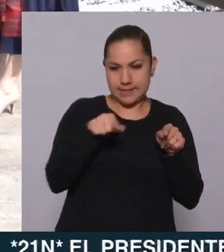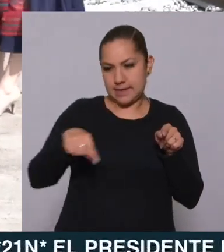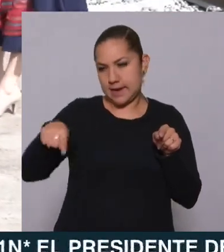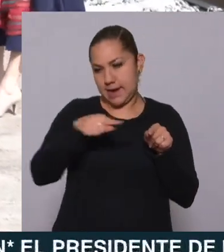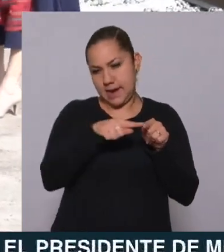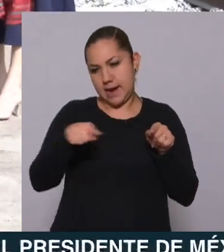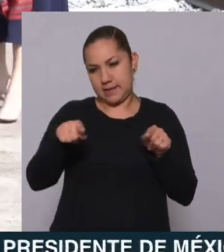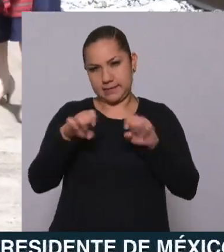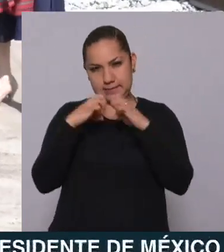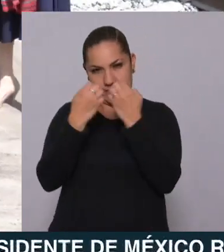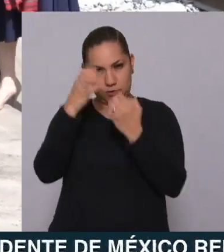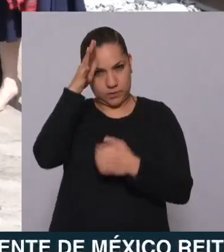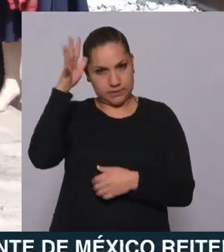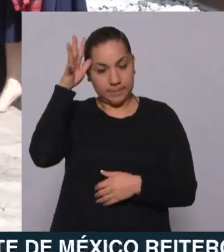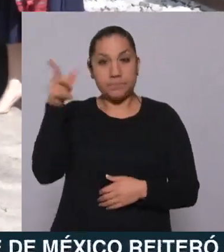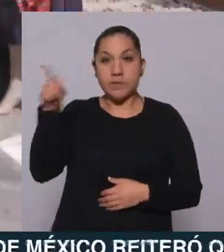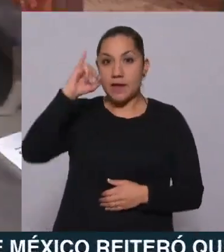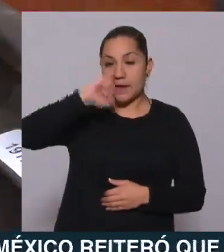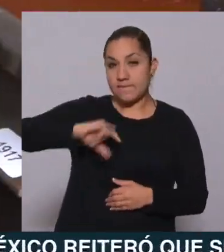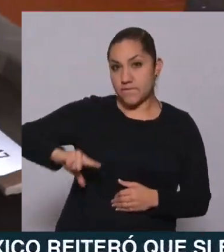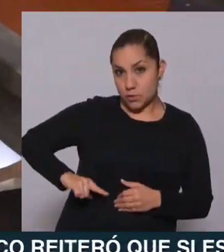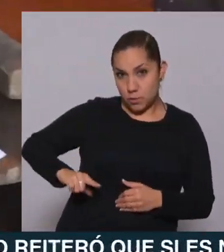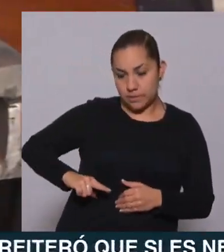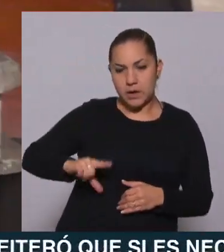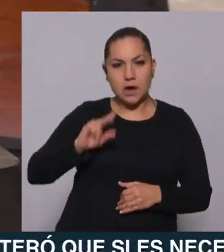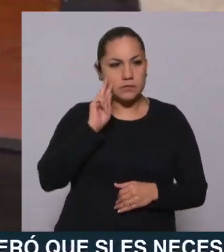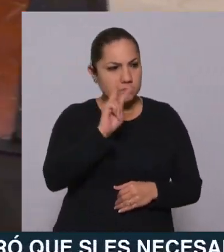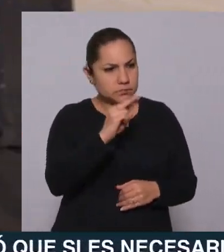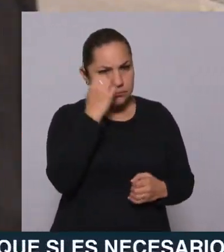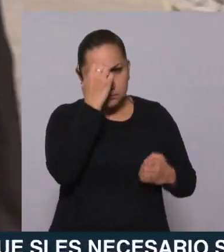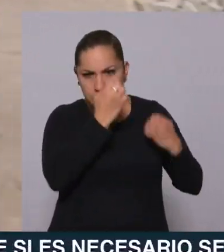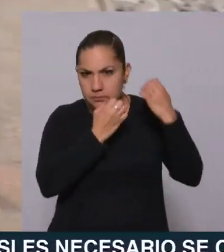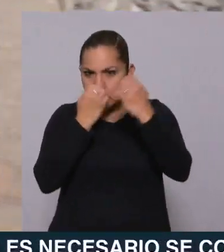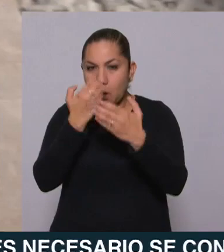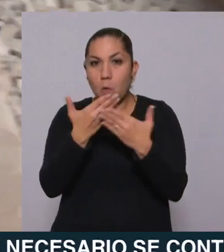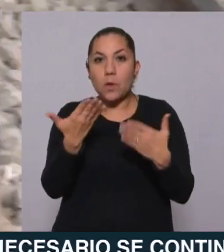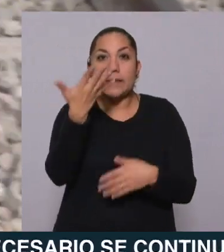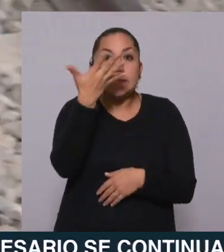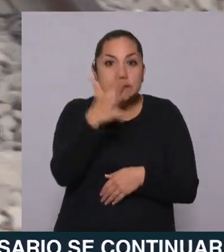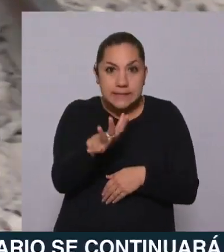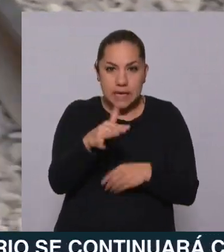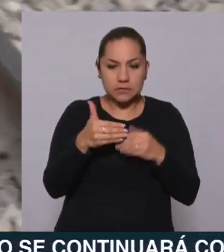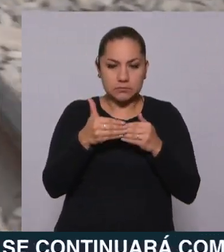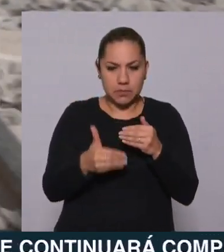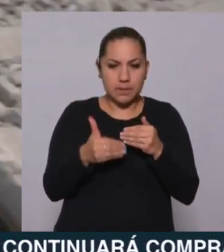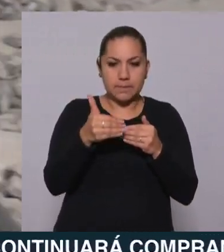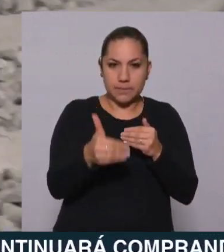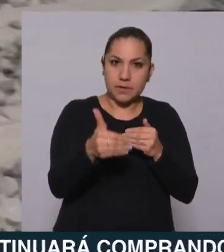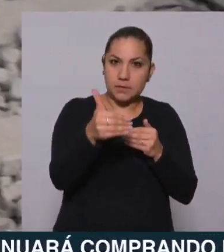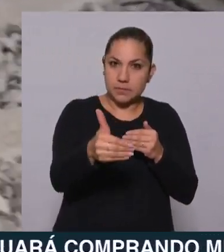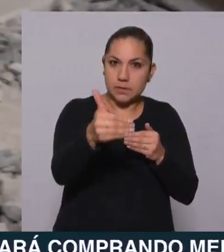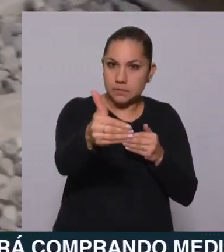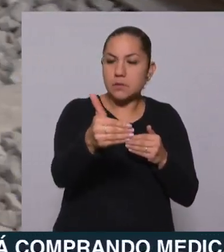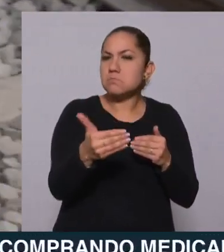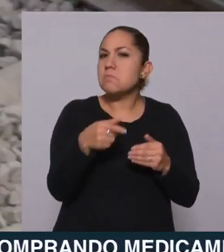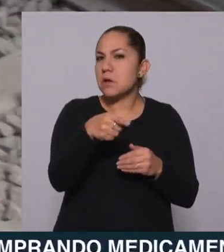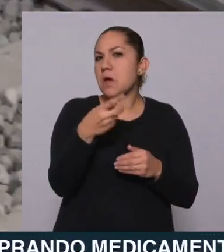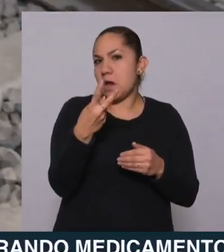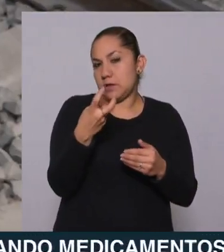Sheinbaum al realizar un recorrido por el tramo rehabilitado a lo largo de 10 estaciones, las cuales cuentan con una nueva